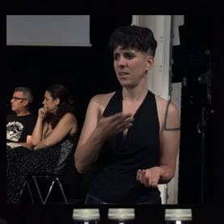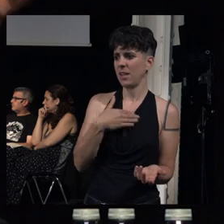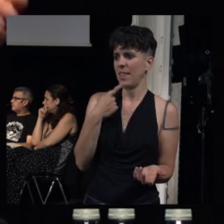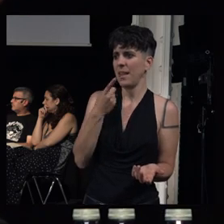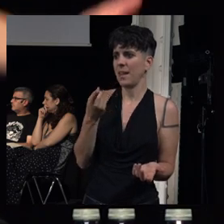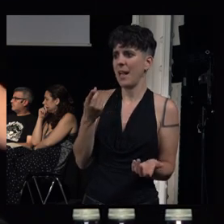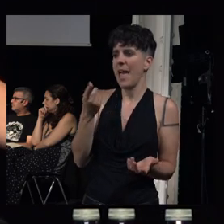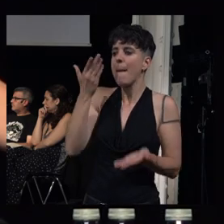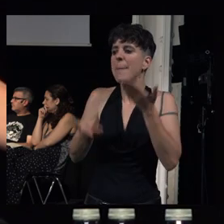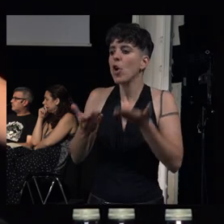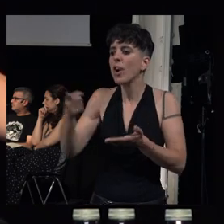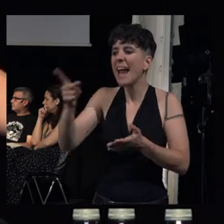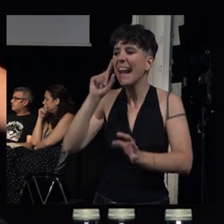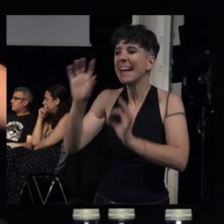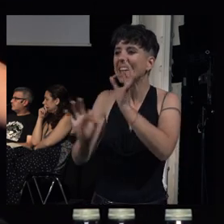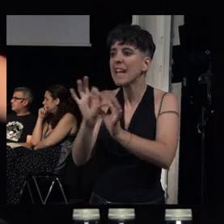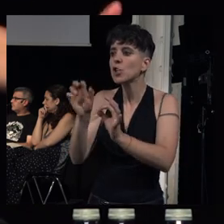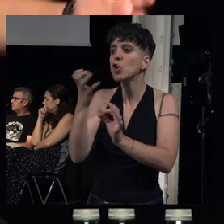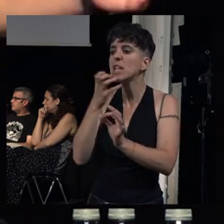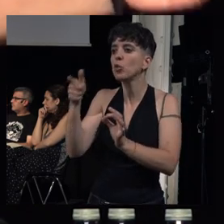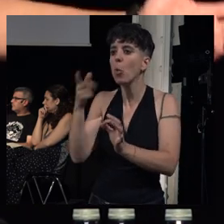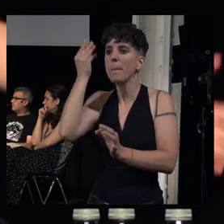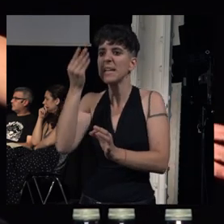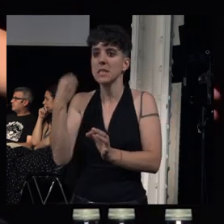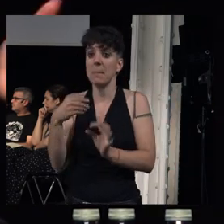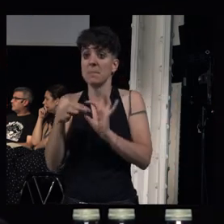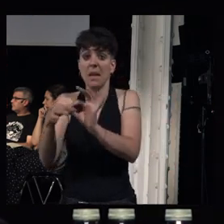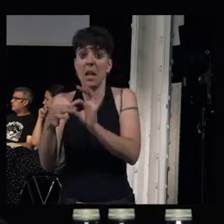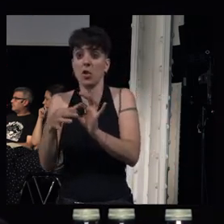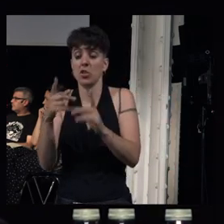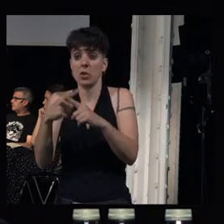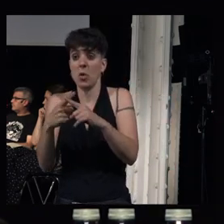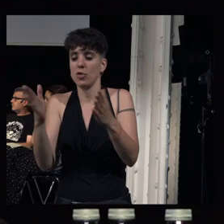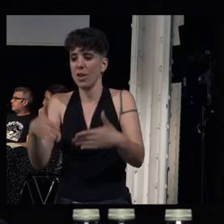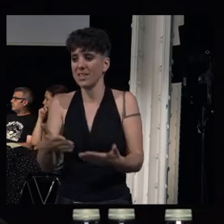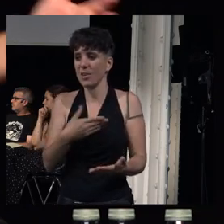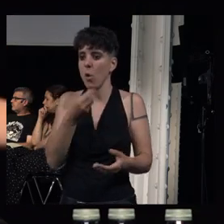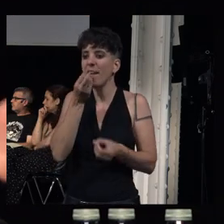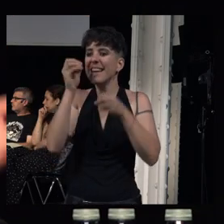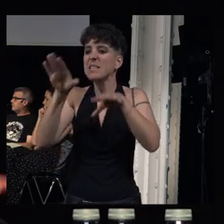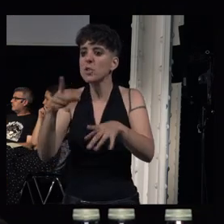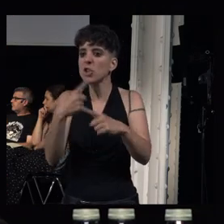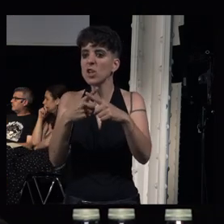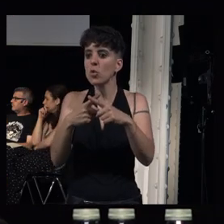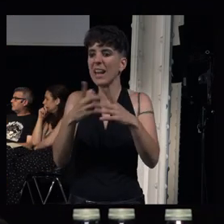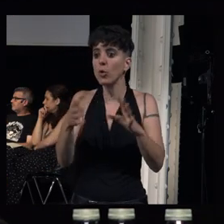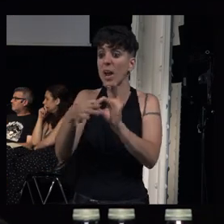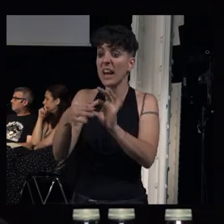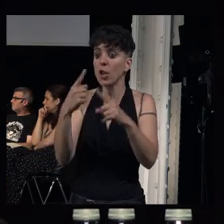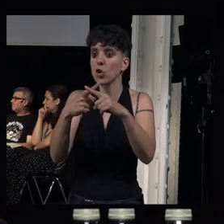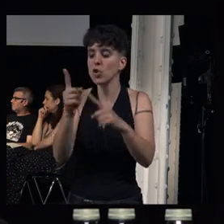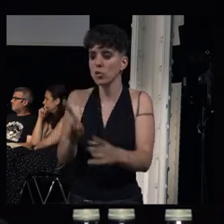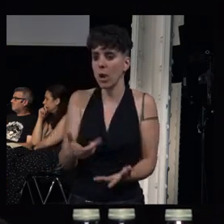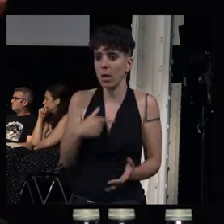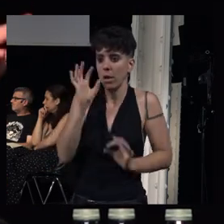de una relación que para ti no es sexual. ¿Cuáles son las infecciones de transmisión sexual en una relación no sexual? Pues ninguna, ¿no?,